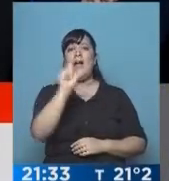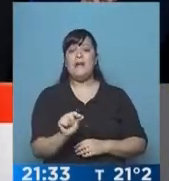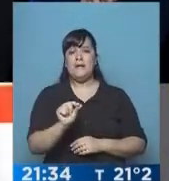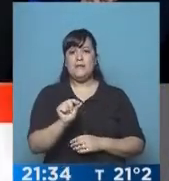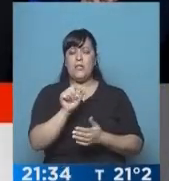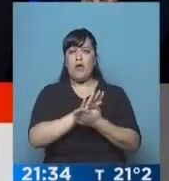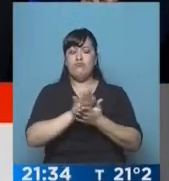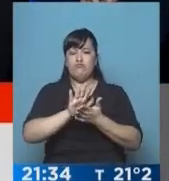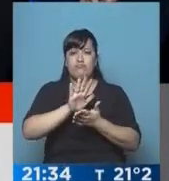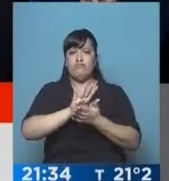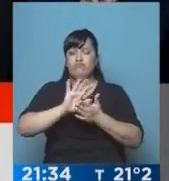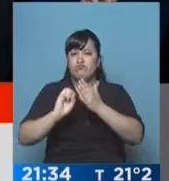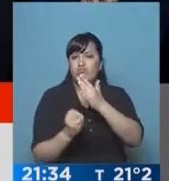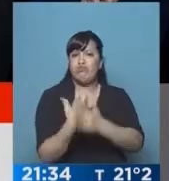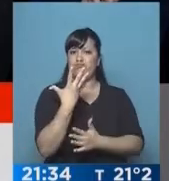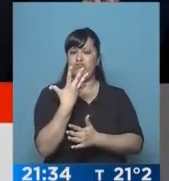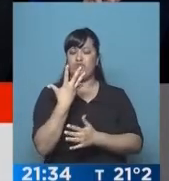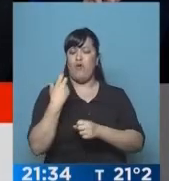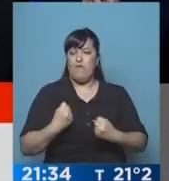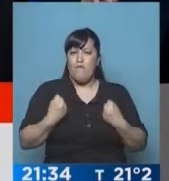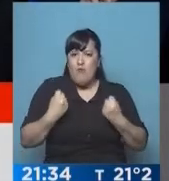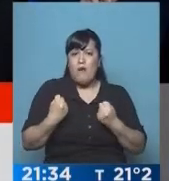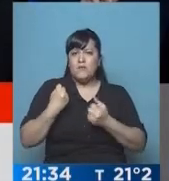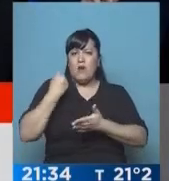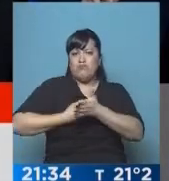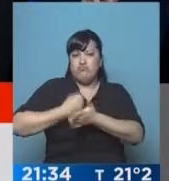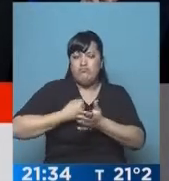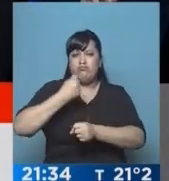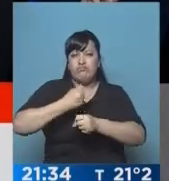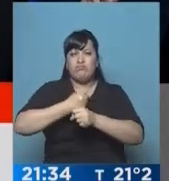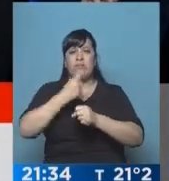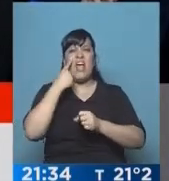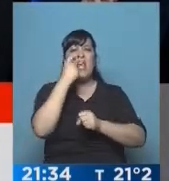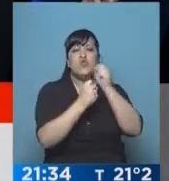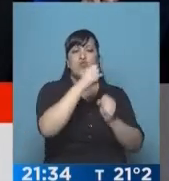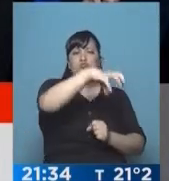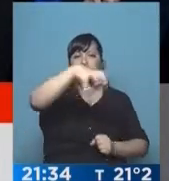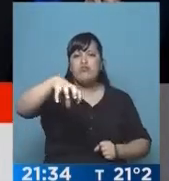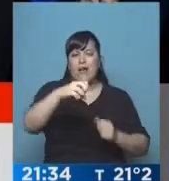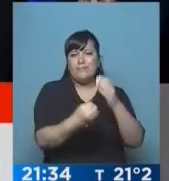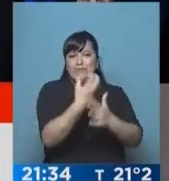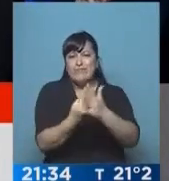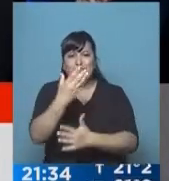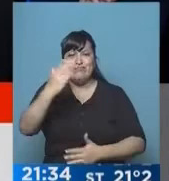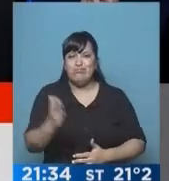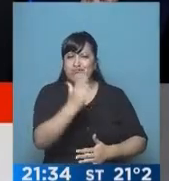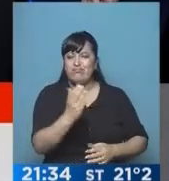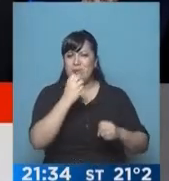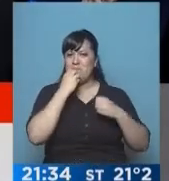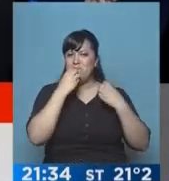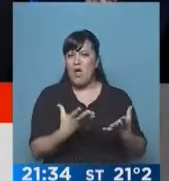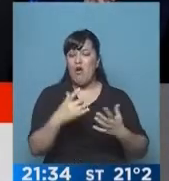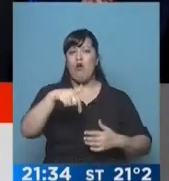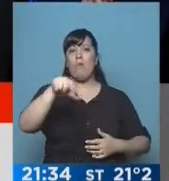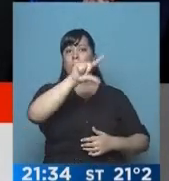renacido con su fuerza emprendedora, que se ha reindustrializado. Un país